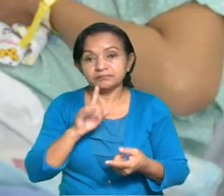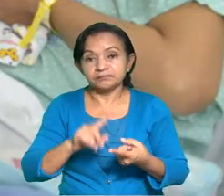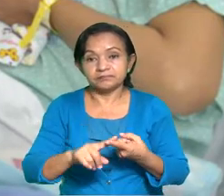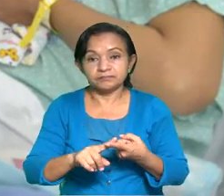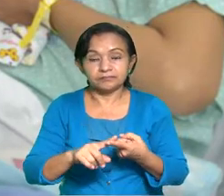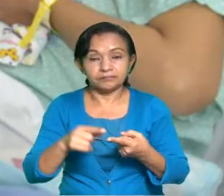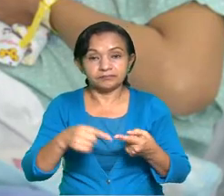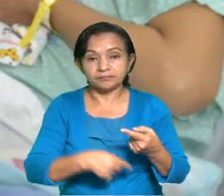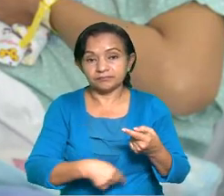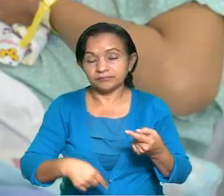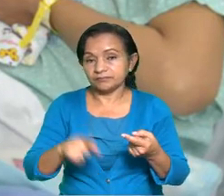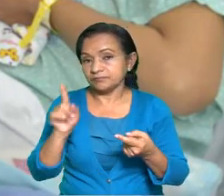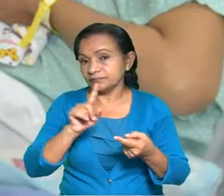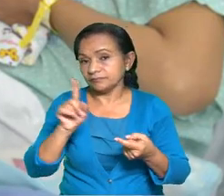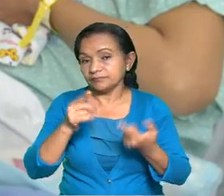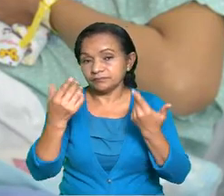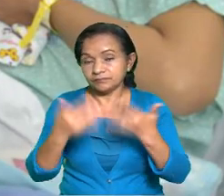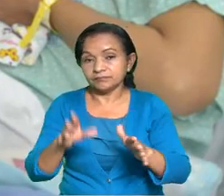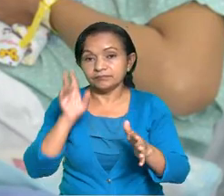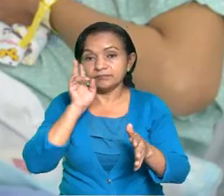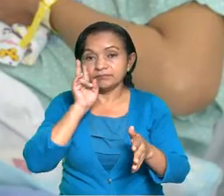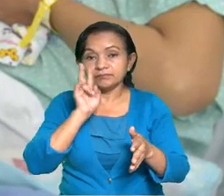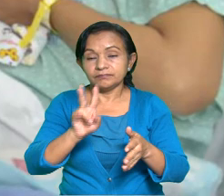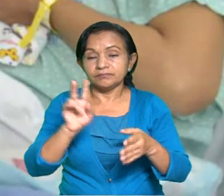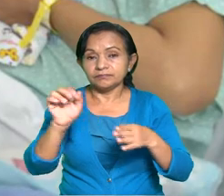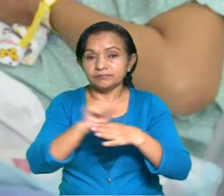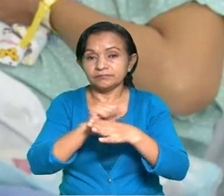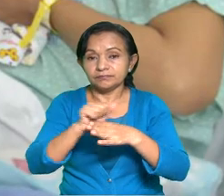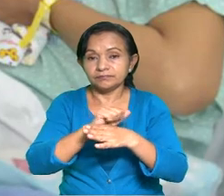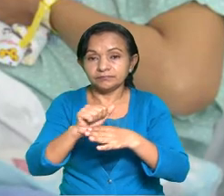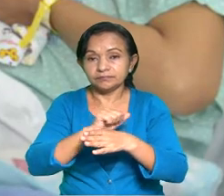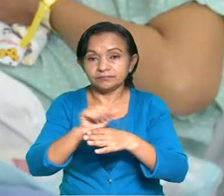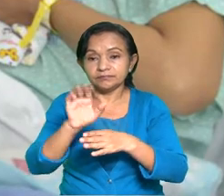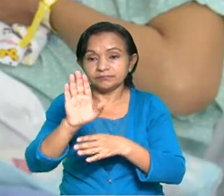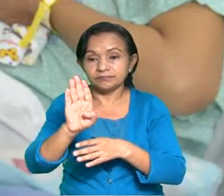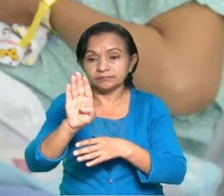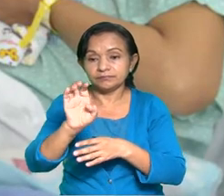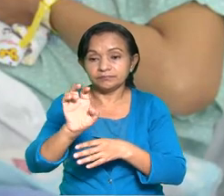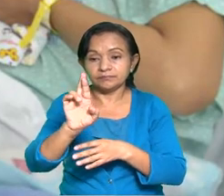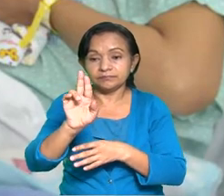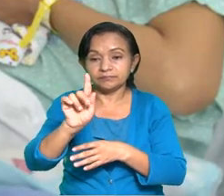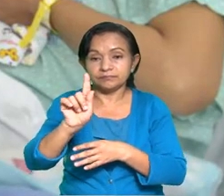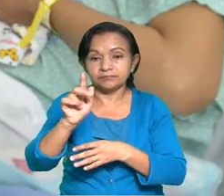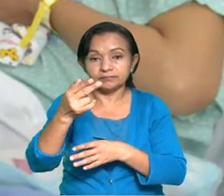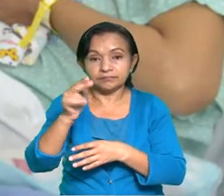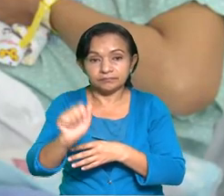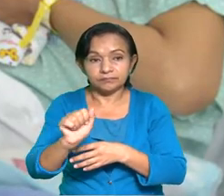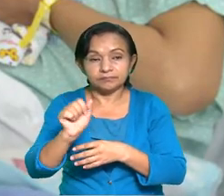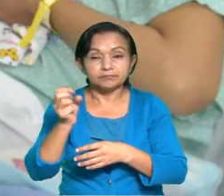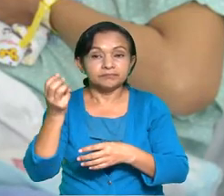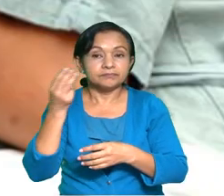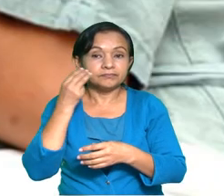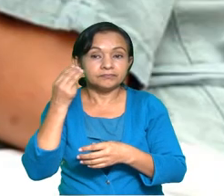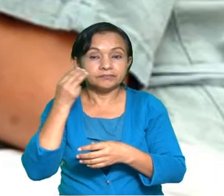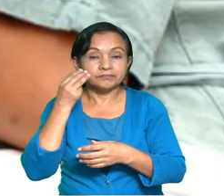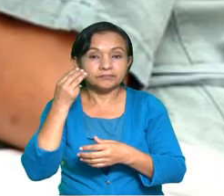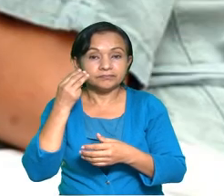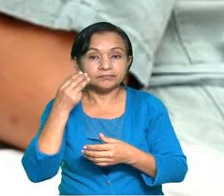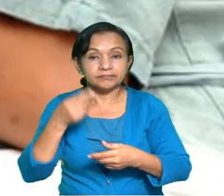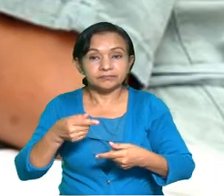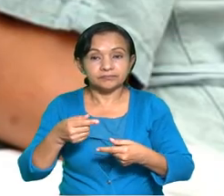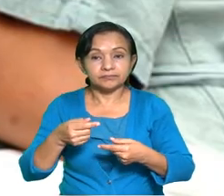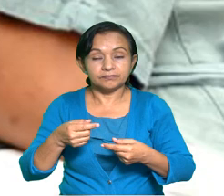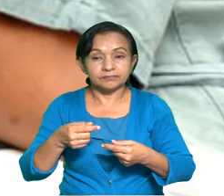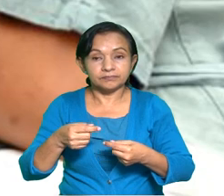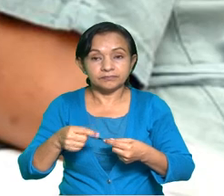la cirugía. No, se ha visto y se ha puesto en práctica en el Hospital Berta Calderón, ya lo hemos hecho, de que la mamá, mientras está